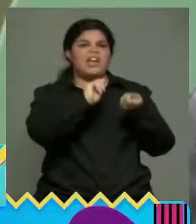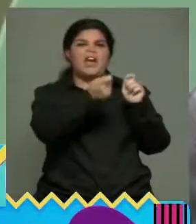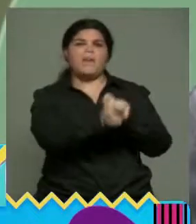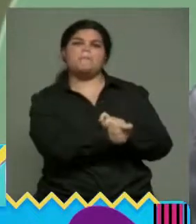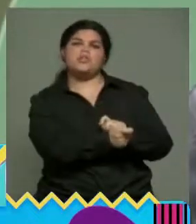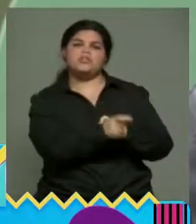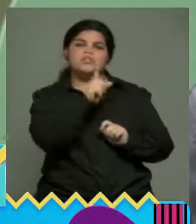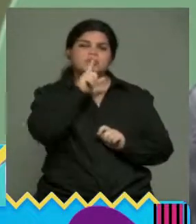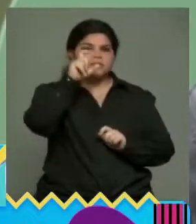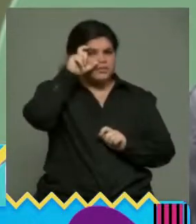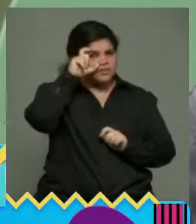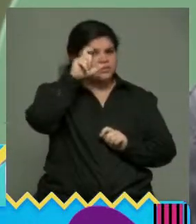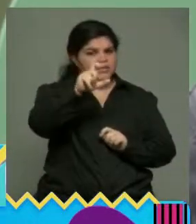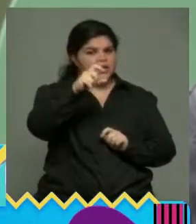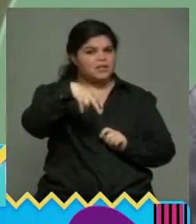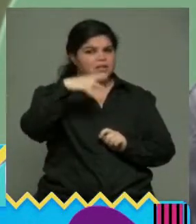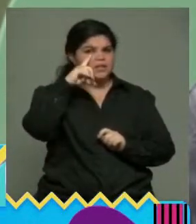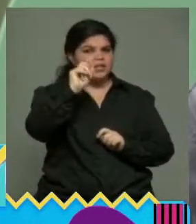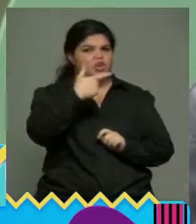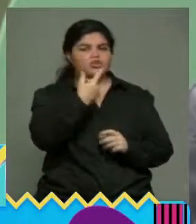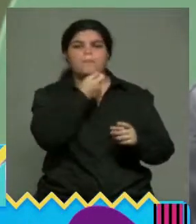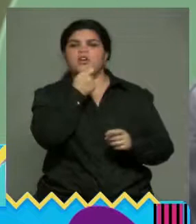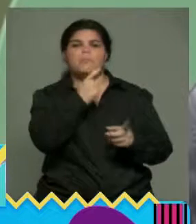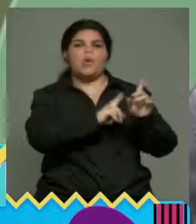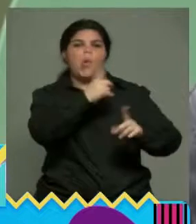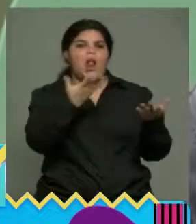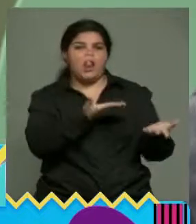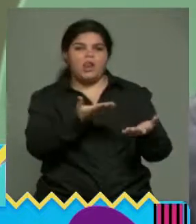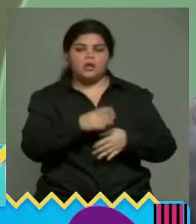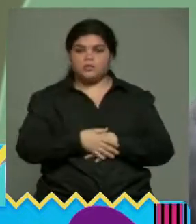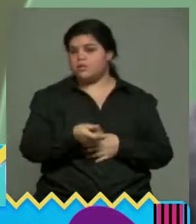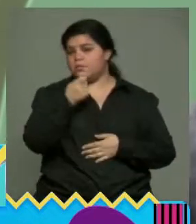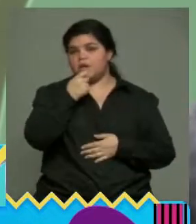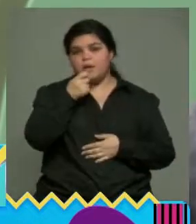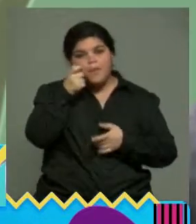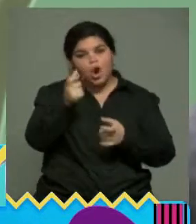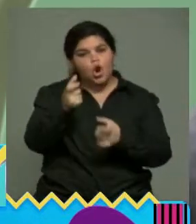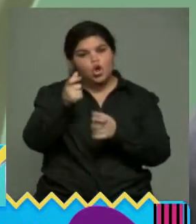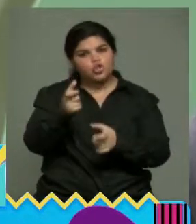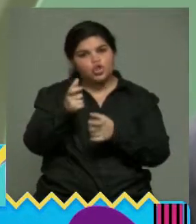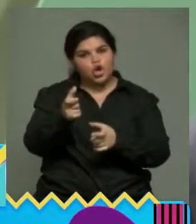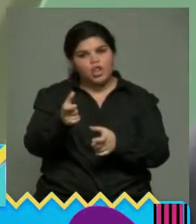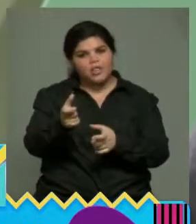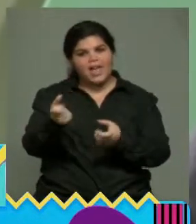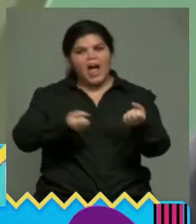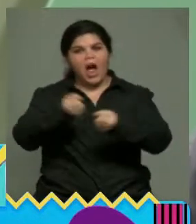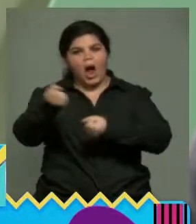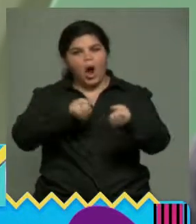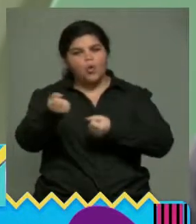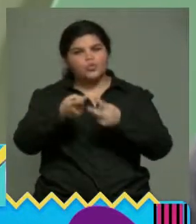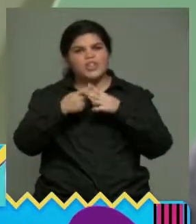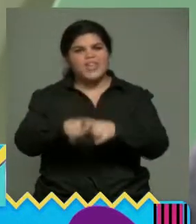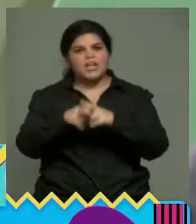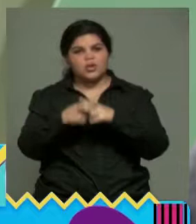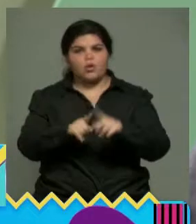son, por ejemplo, la revisión técnica de los automóviles, que a nosotros nos pasa en verano, en la época de vacaciones, vamos a otras provincias que